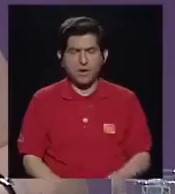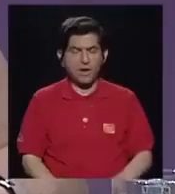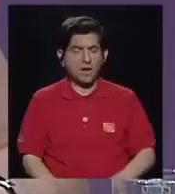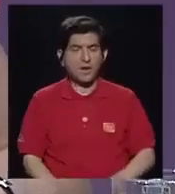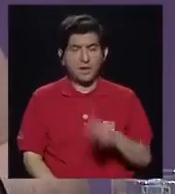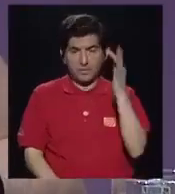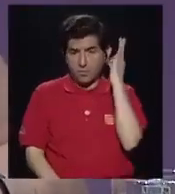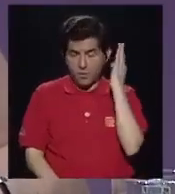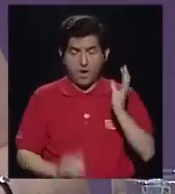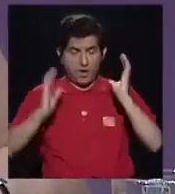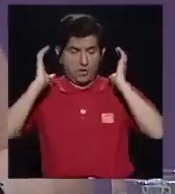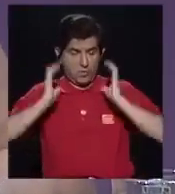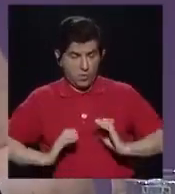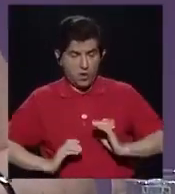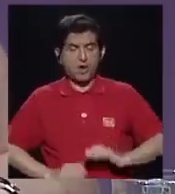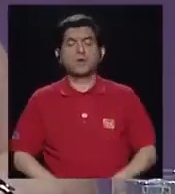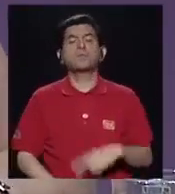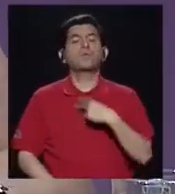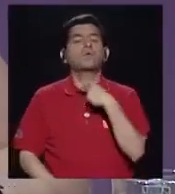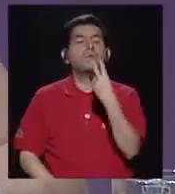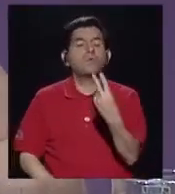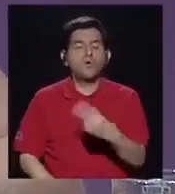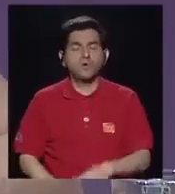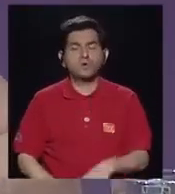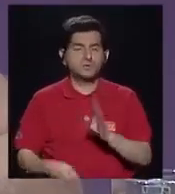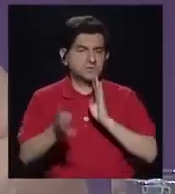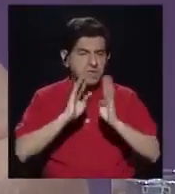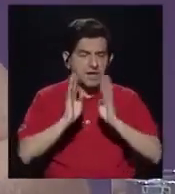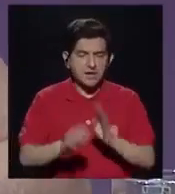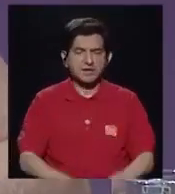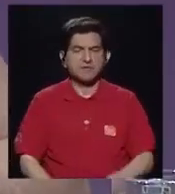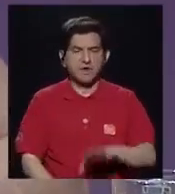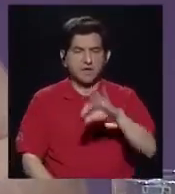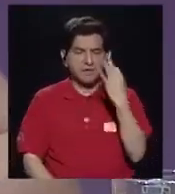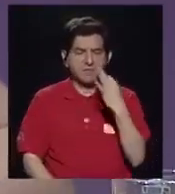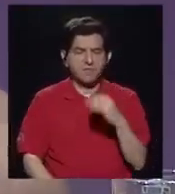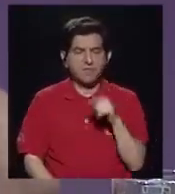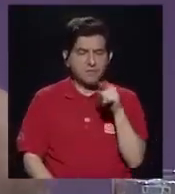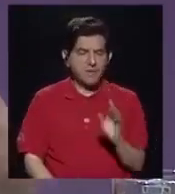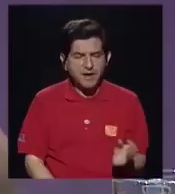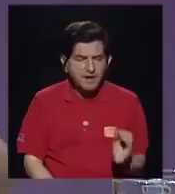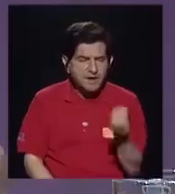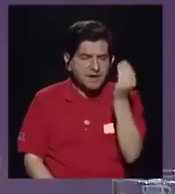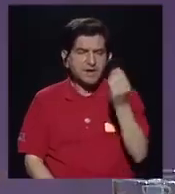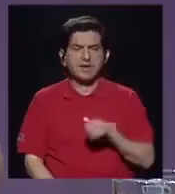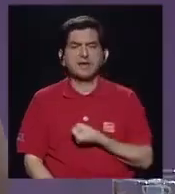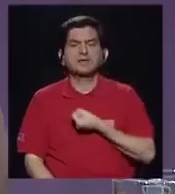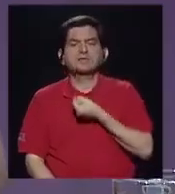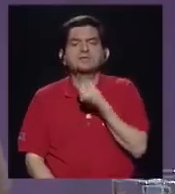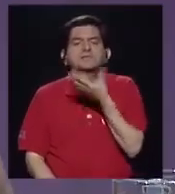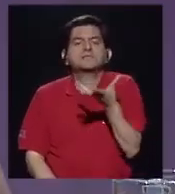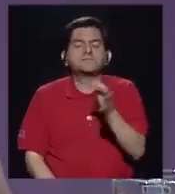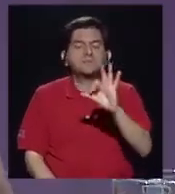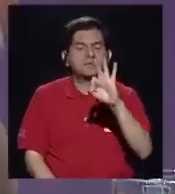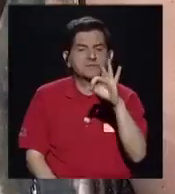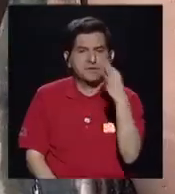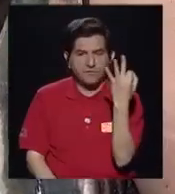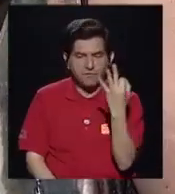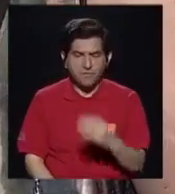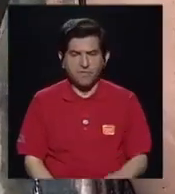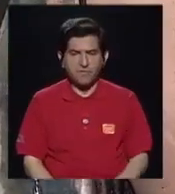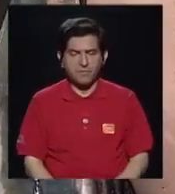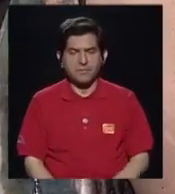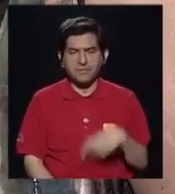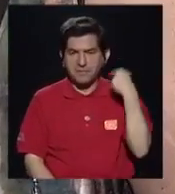su cuerpo con su voz con su entonación con su manera de hablar con su forma de haber sido criada etcétera se expresa de una manera que